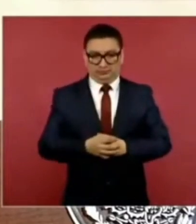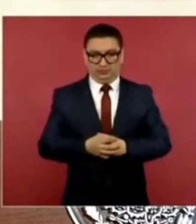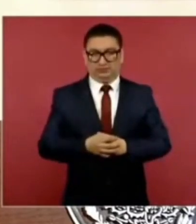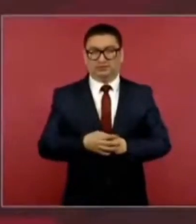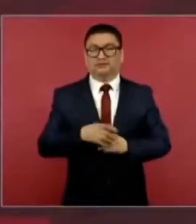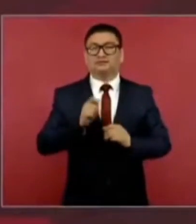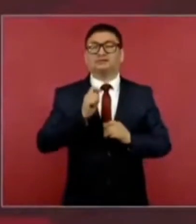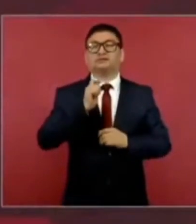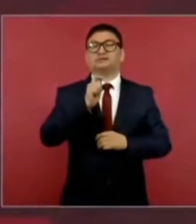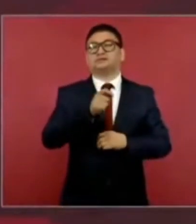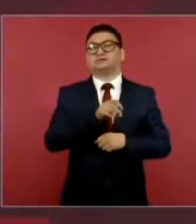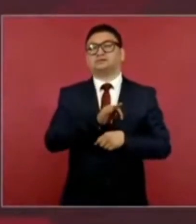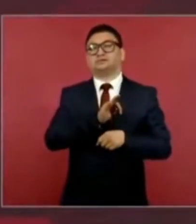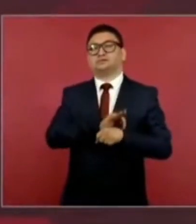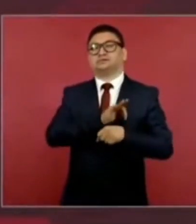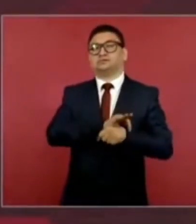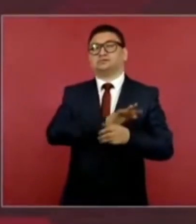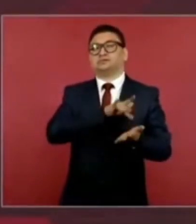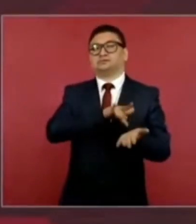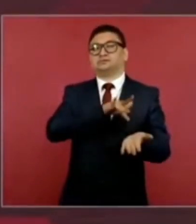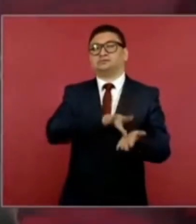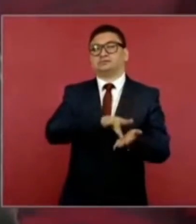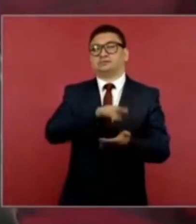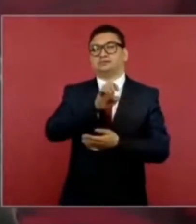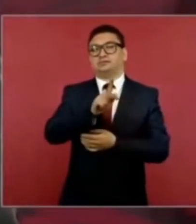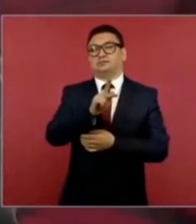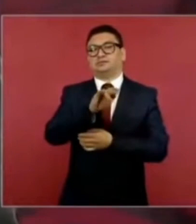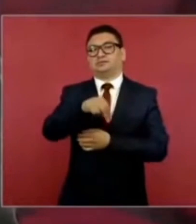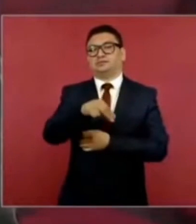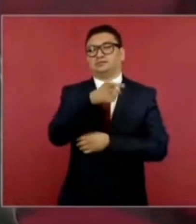ayudándole al licenciado Peña.